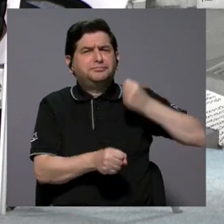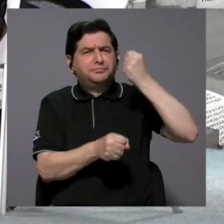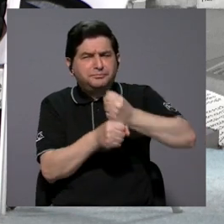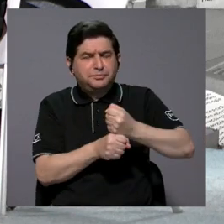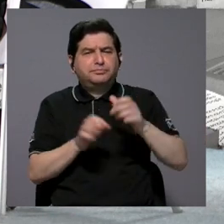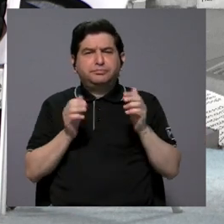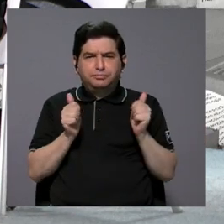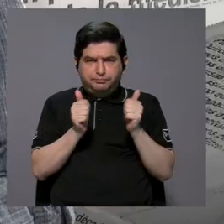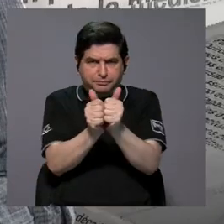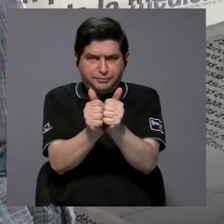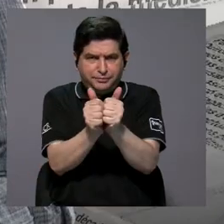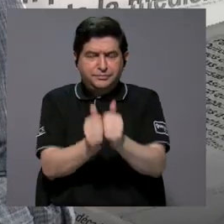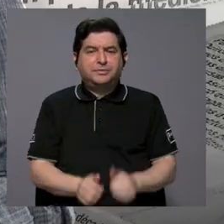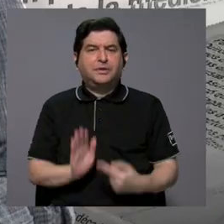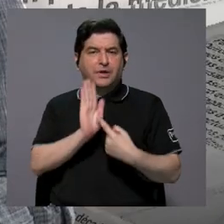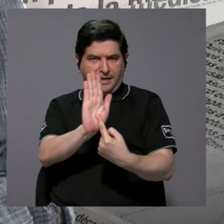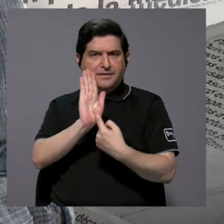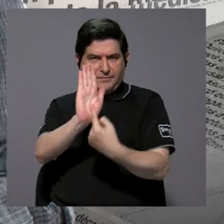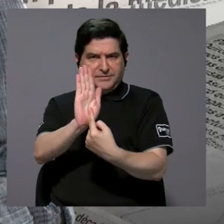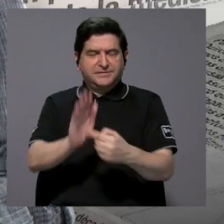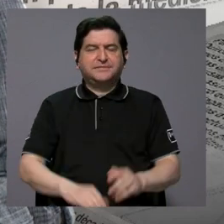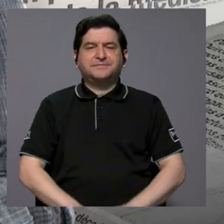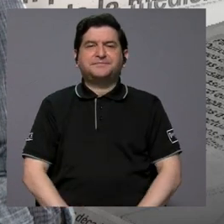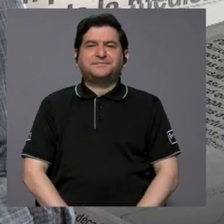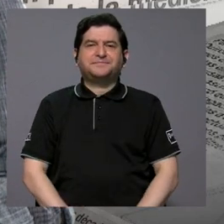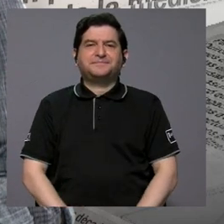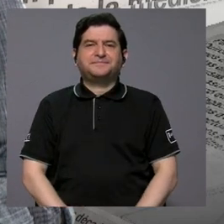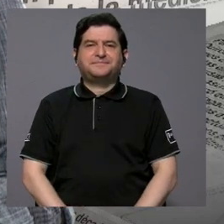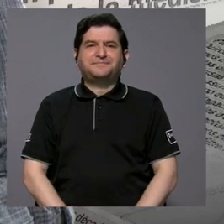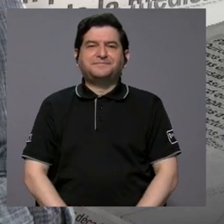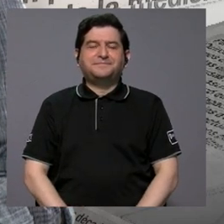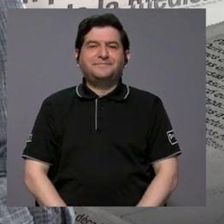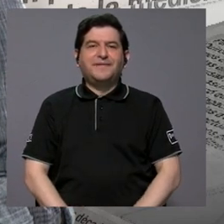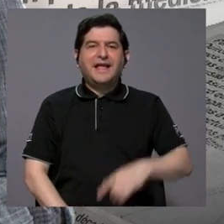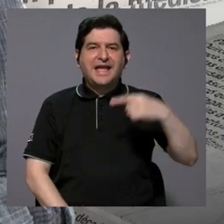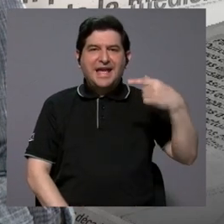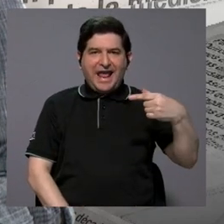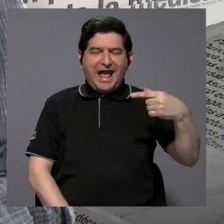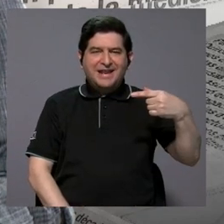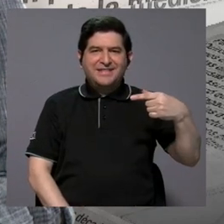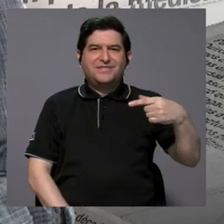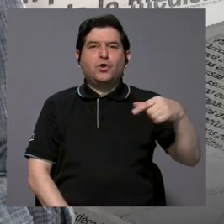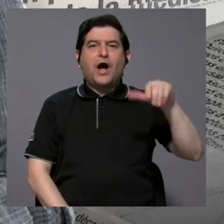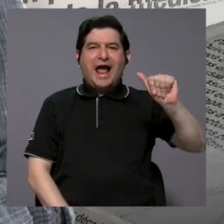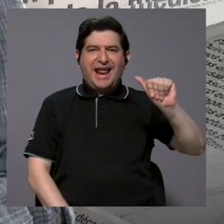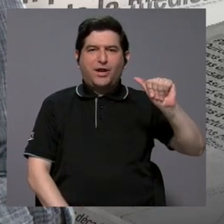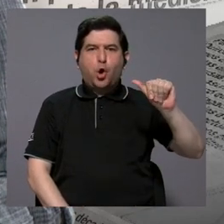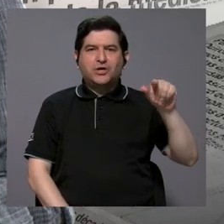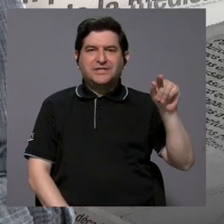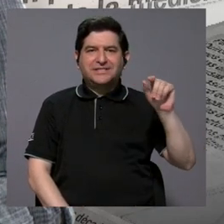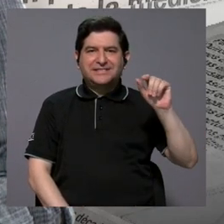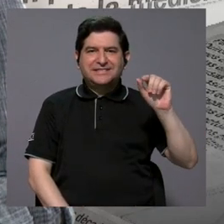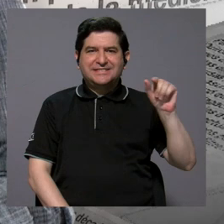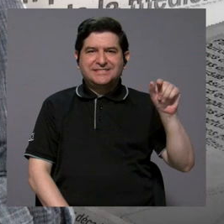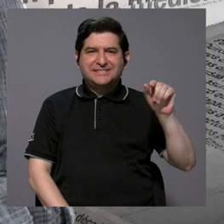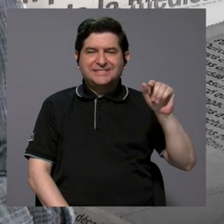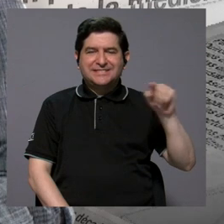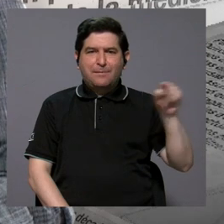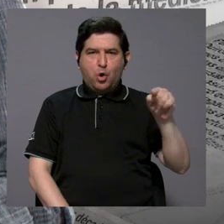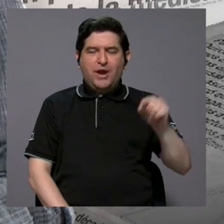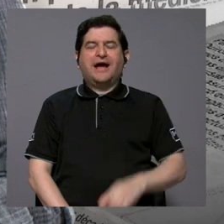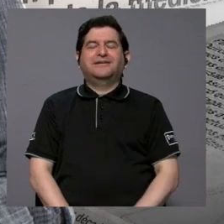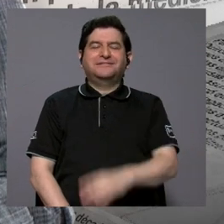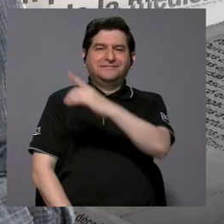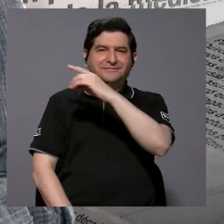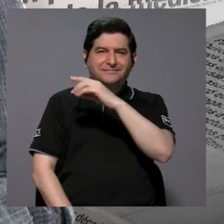en conjunto con esta exposición, el Gerardo Alarcón Zamora, quien también es